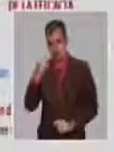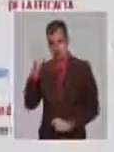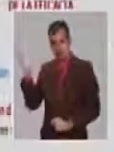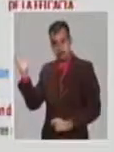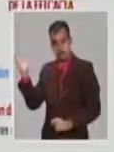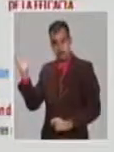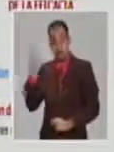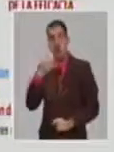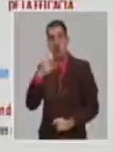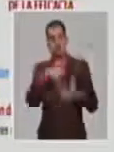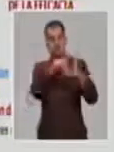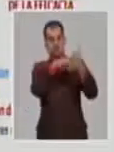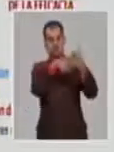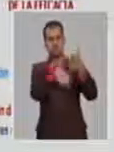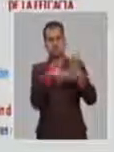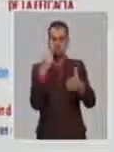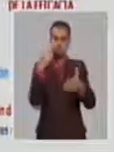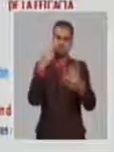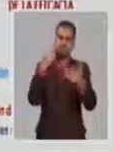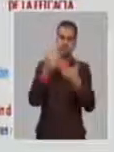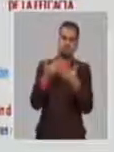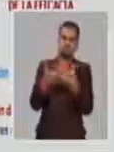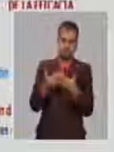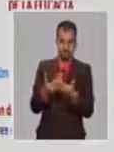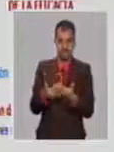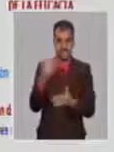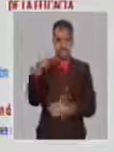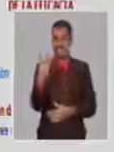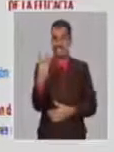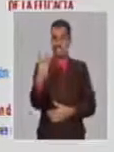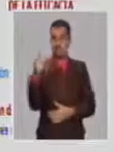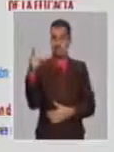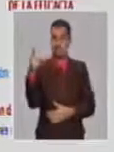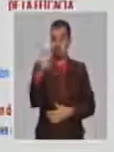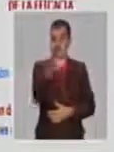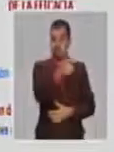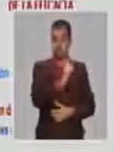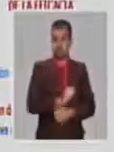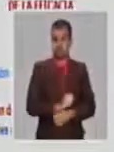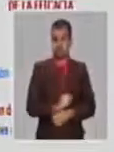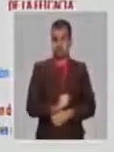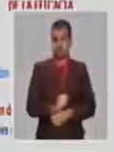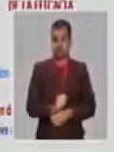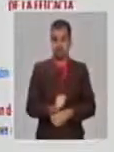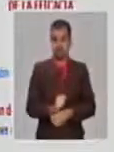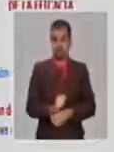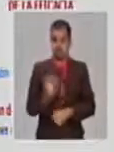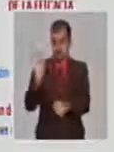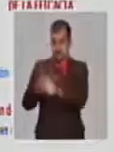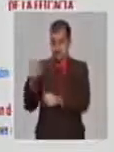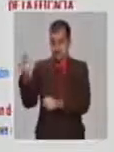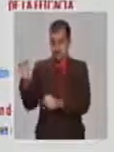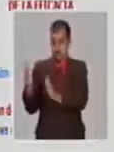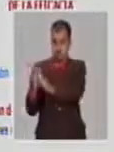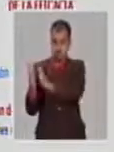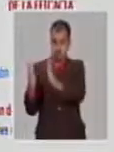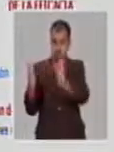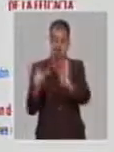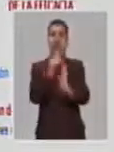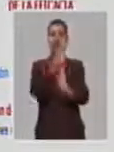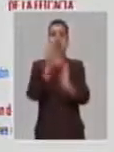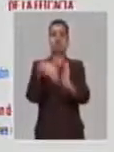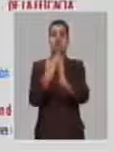muestra el diseño general del estudio. Como ya le dije, un estudio de 3 dosis separadas por 14 días. Una vez que se